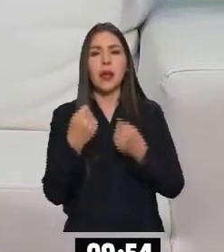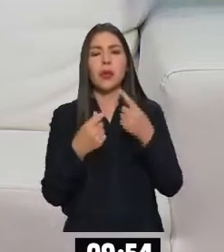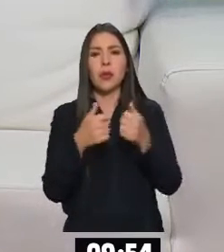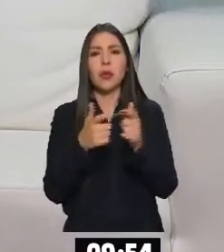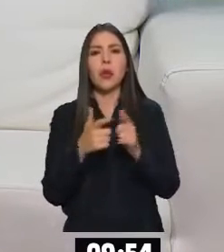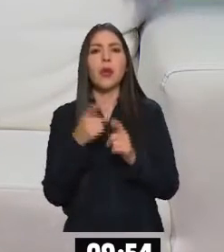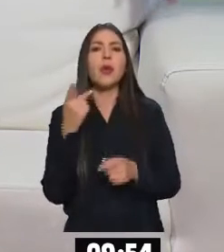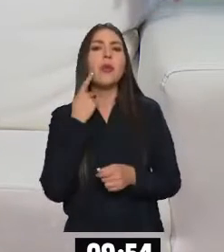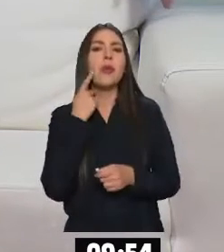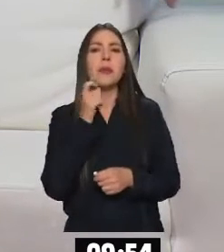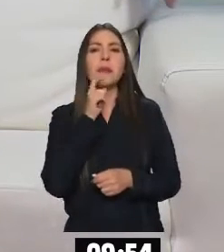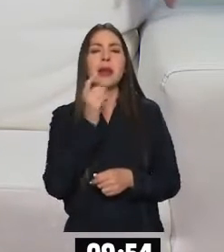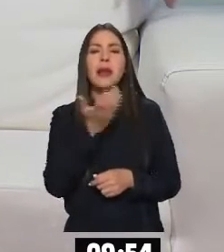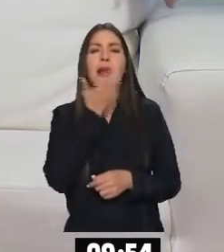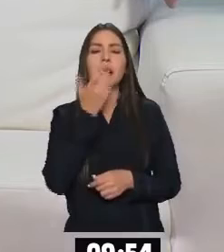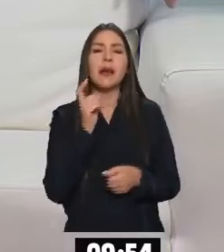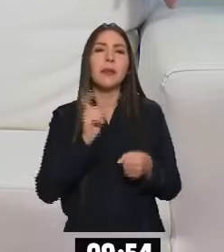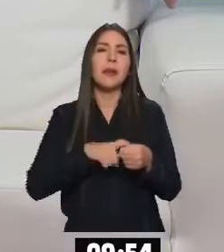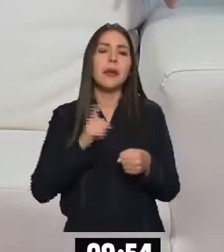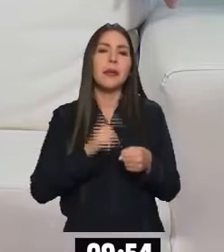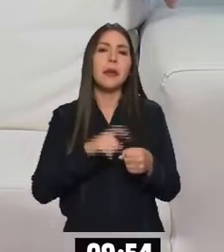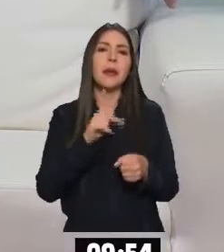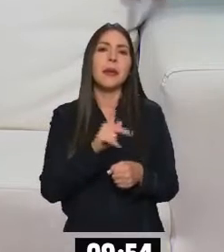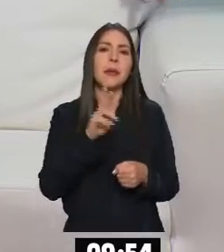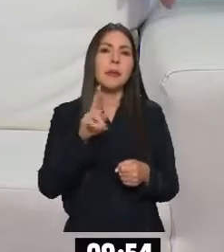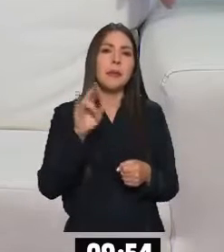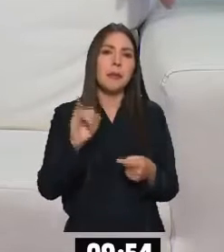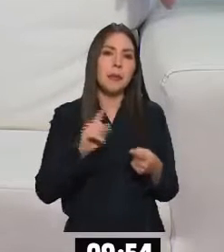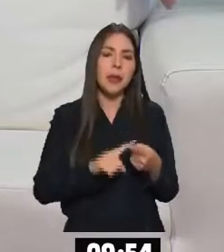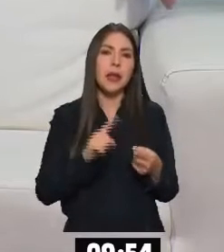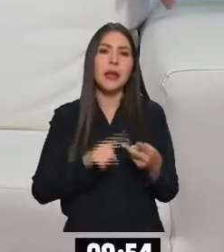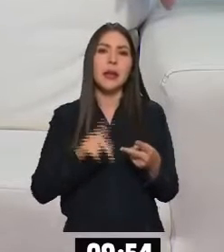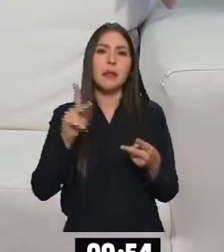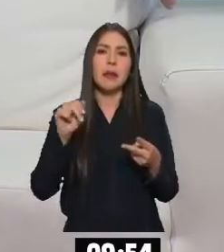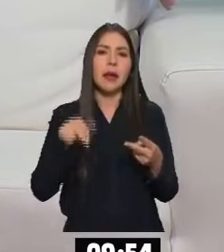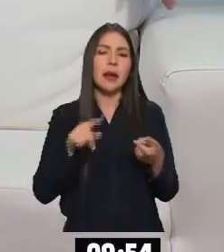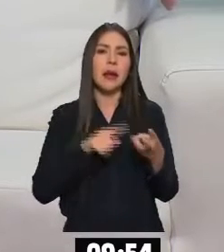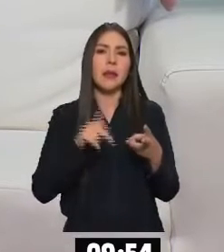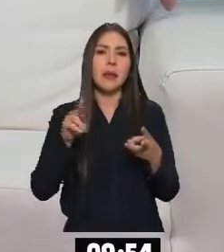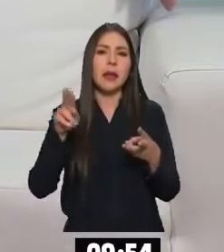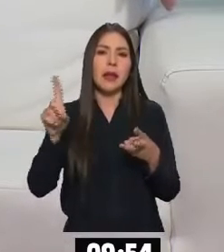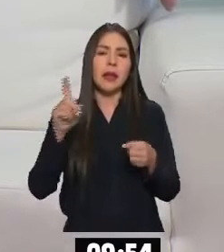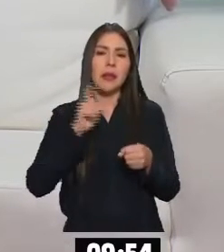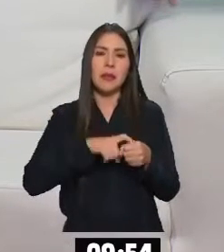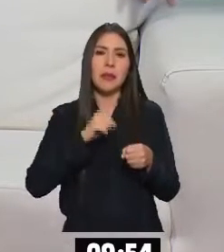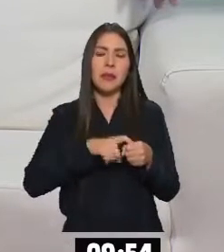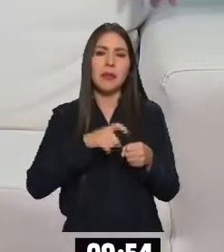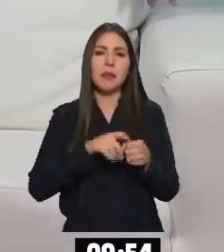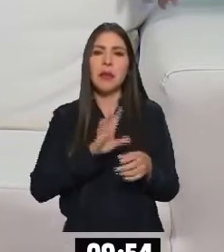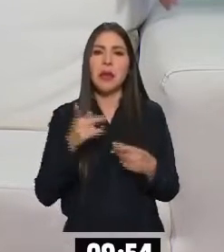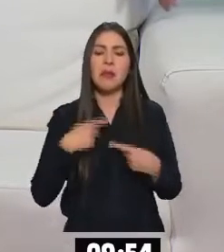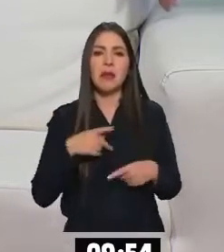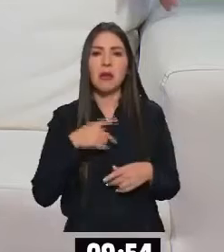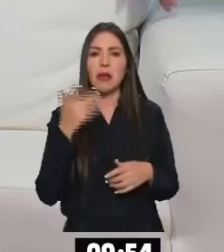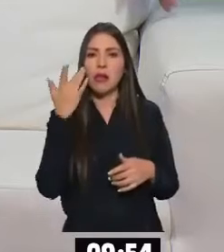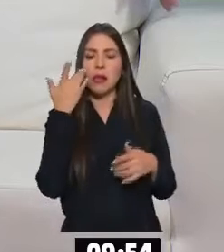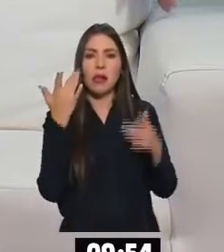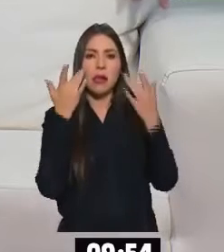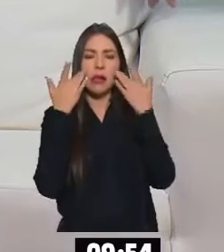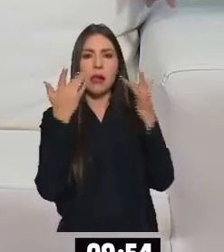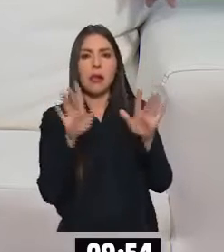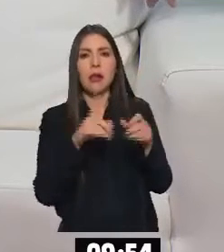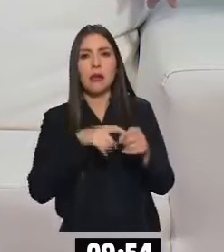partidos tradicionales como el PRI, como el PAN, como el PRD, y el crecimiento numérico en cuanto a militantes del Partido